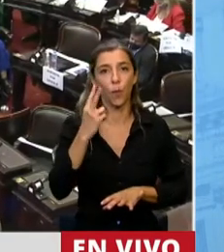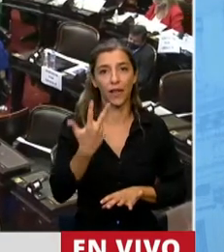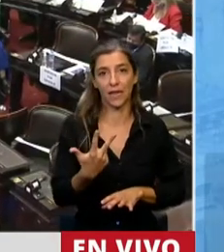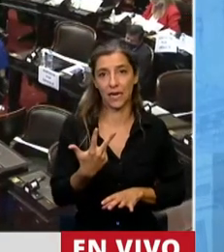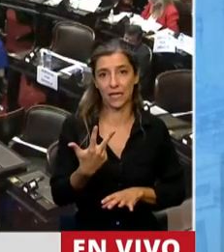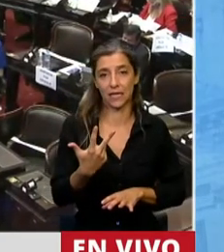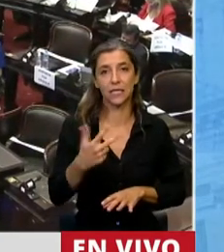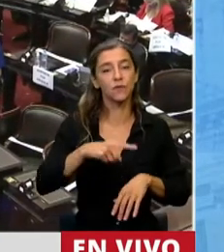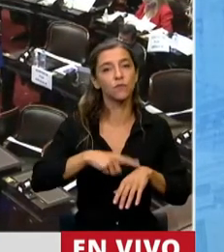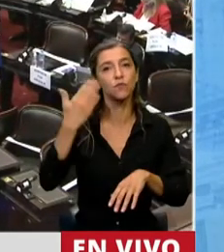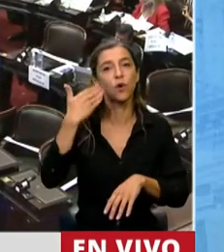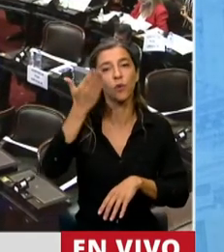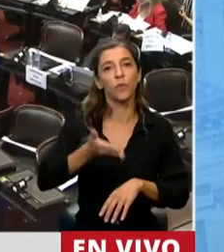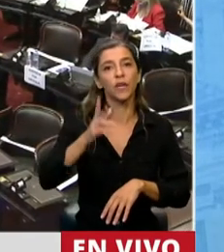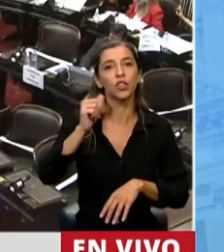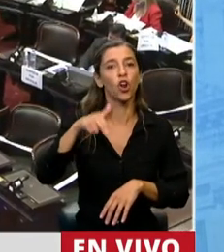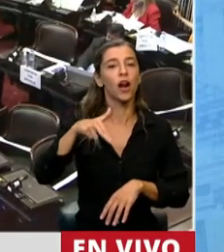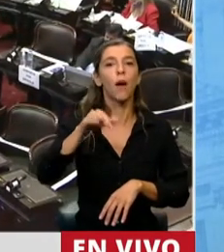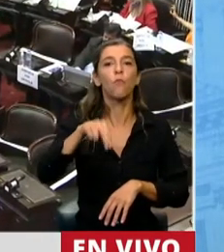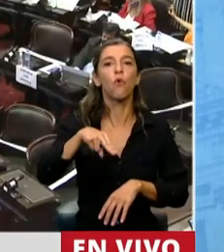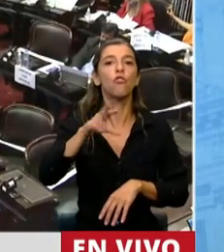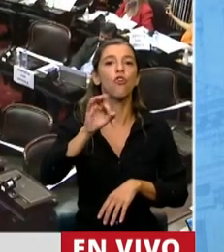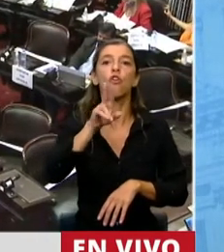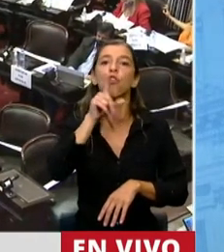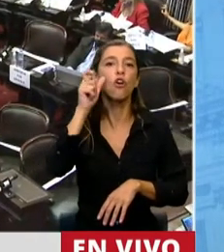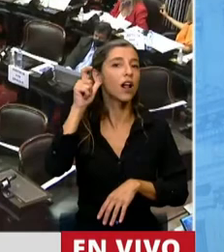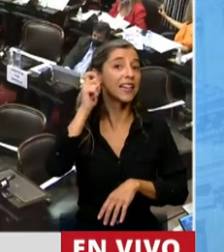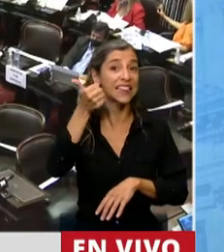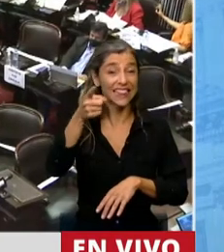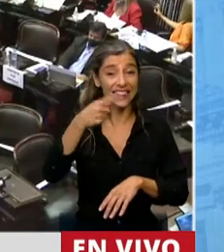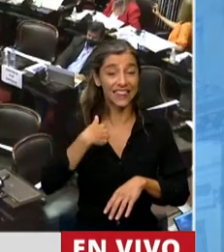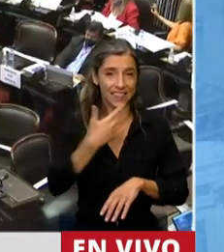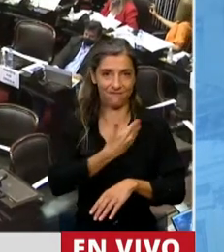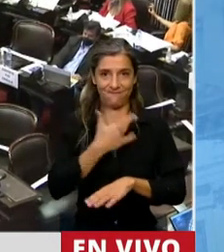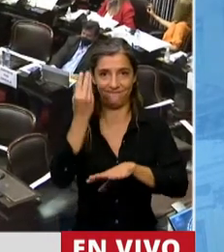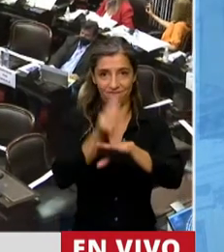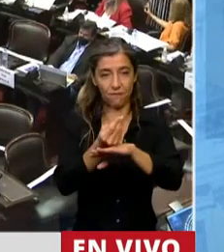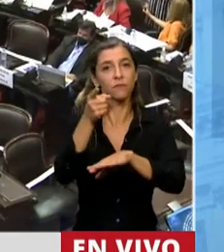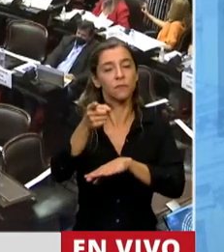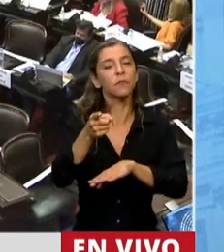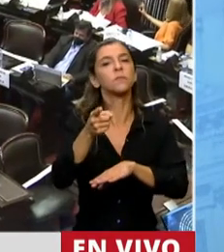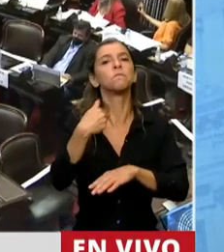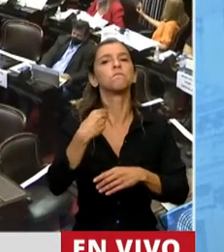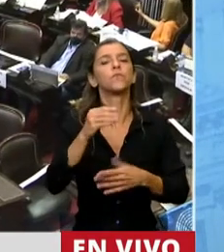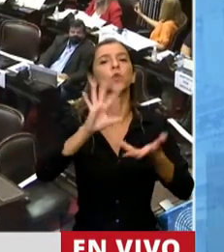Ramón Ortega fue gobernador de Tucumán, instauró en la provincia por decreto un mecanismo de acceso a la